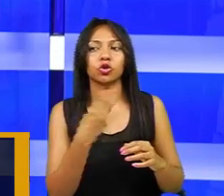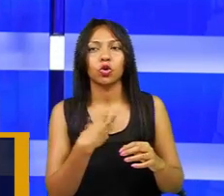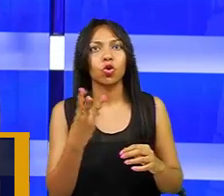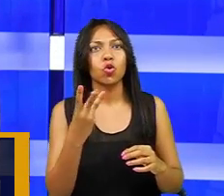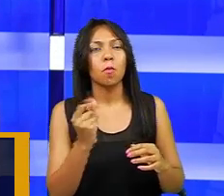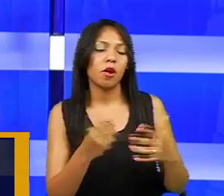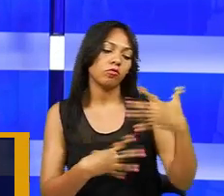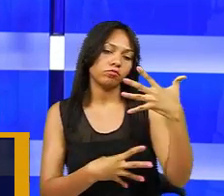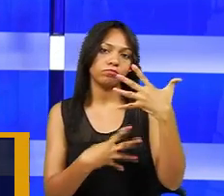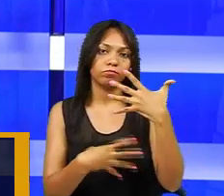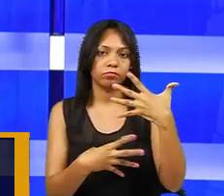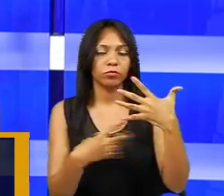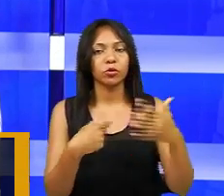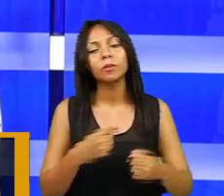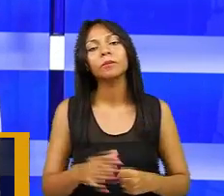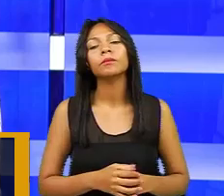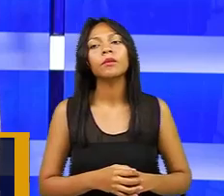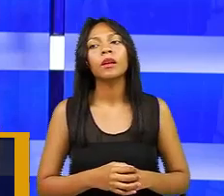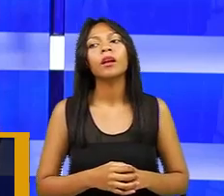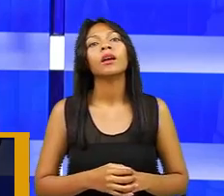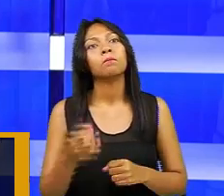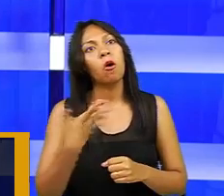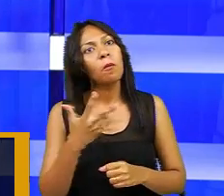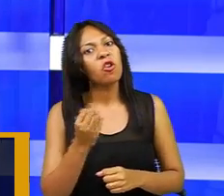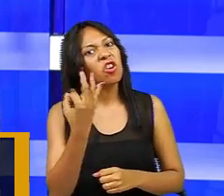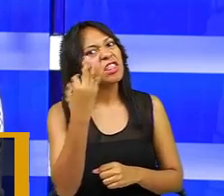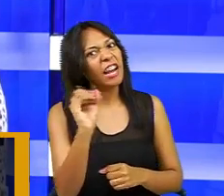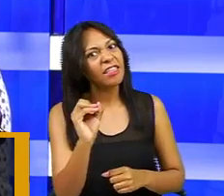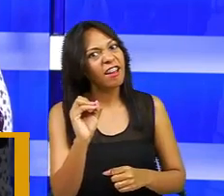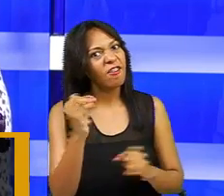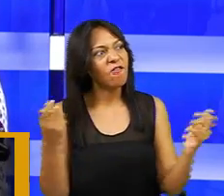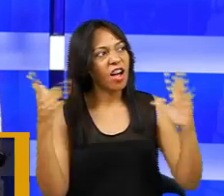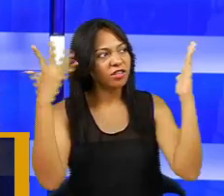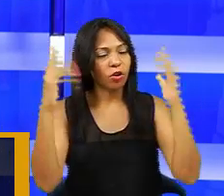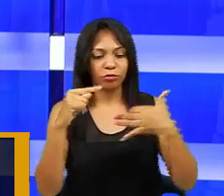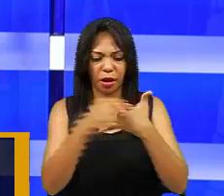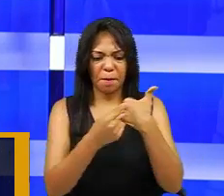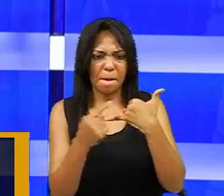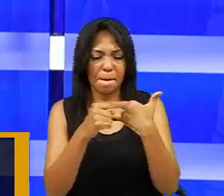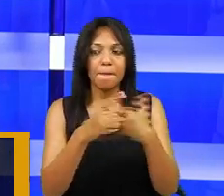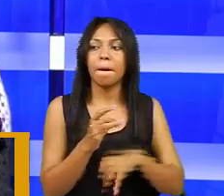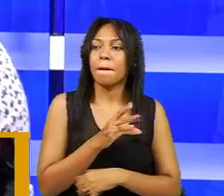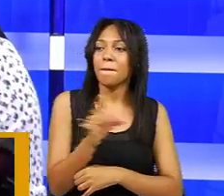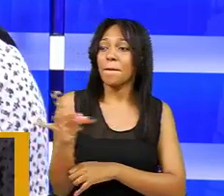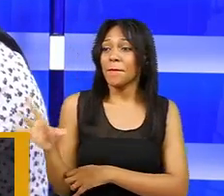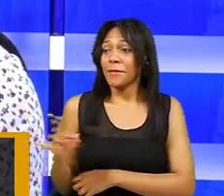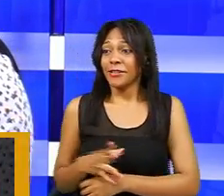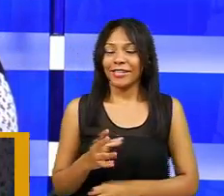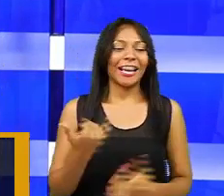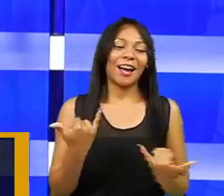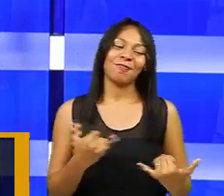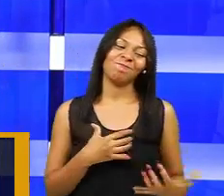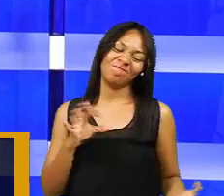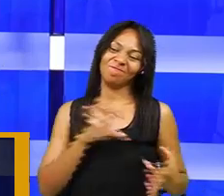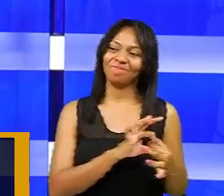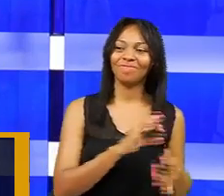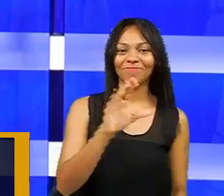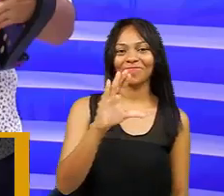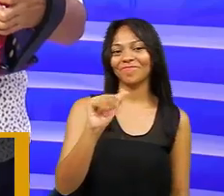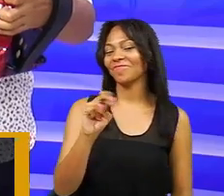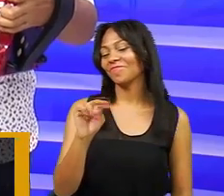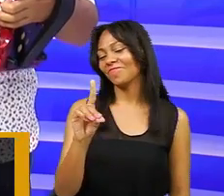9. He ganado alrededor de 30 festivales a nivel nacional y ahorita acordeonero actual de Candel Zuleta. Gran